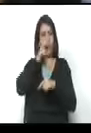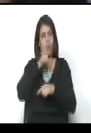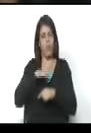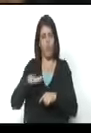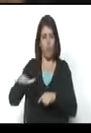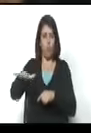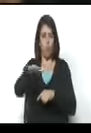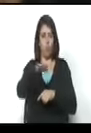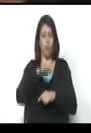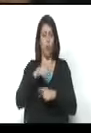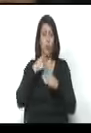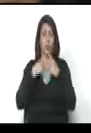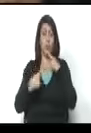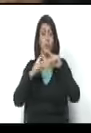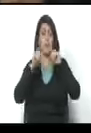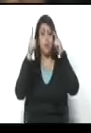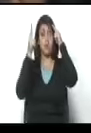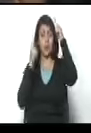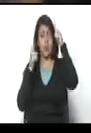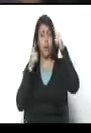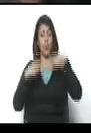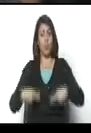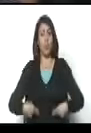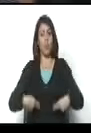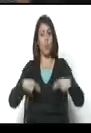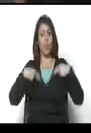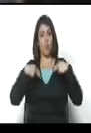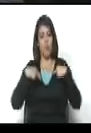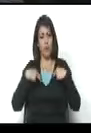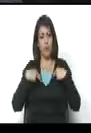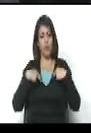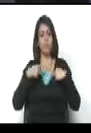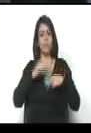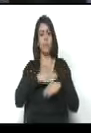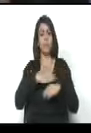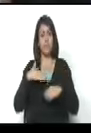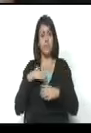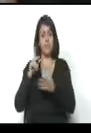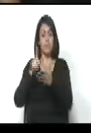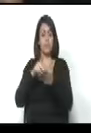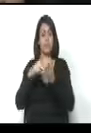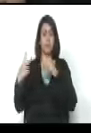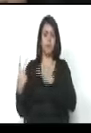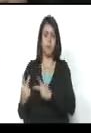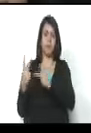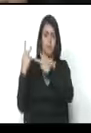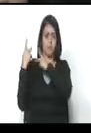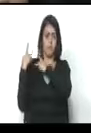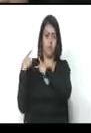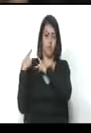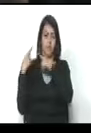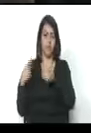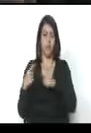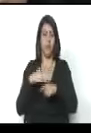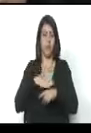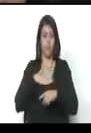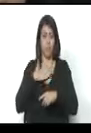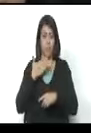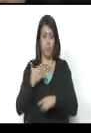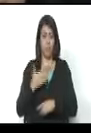pueblo. Pero Chávez también es humanidad. Y quienes tuvimos el privilegio de